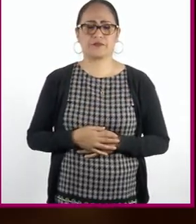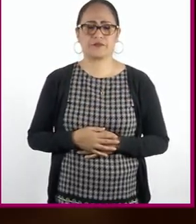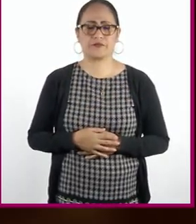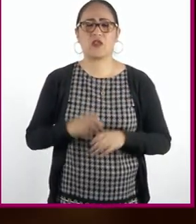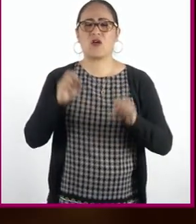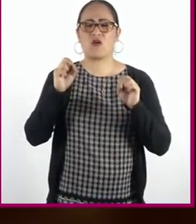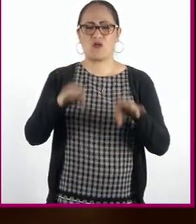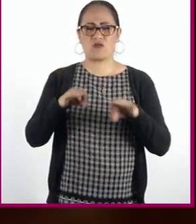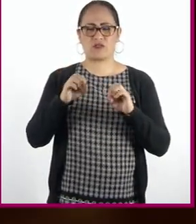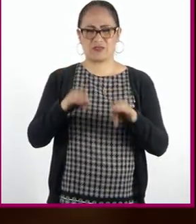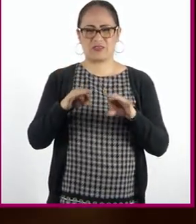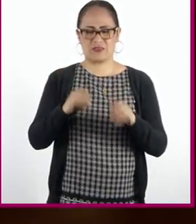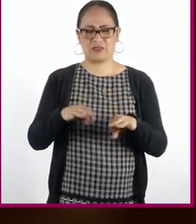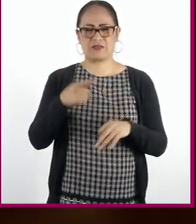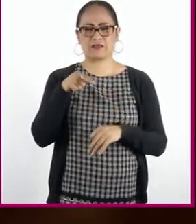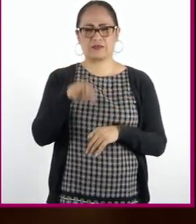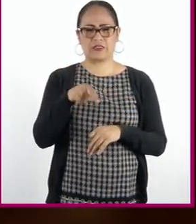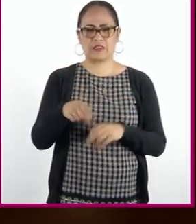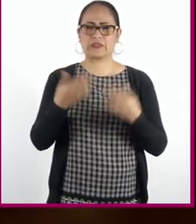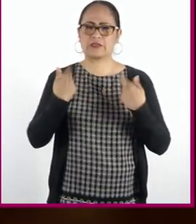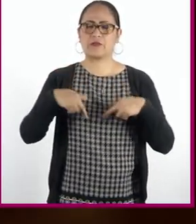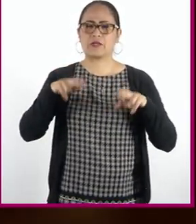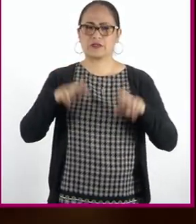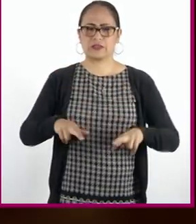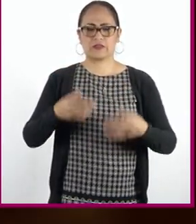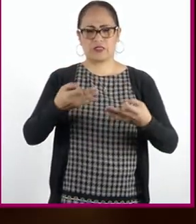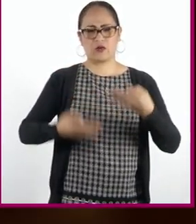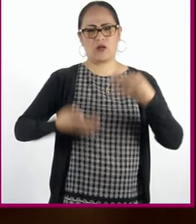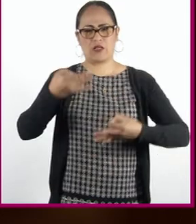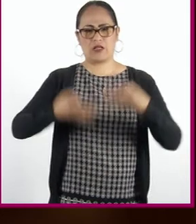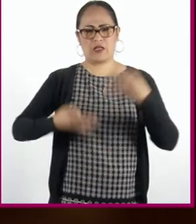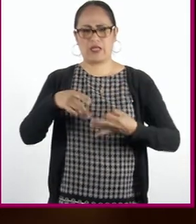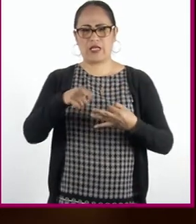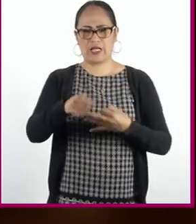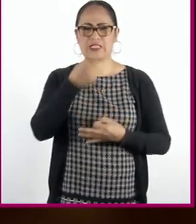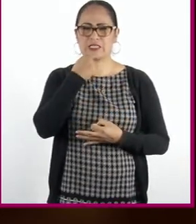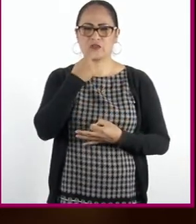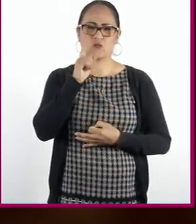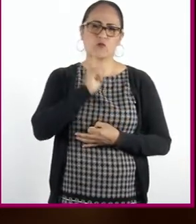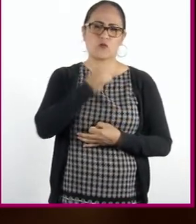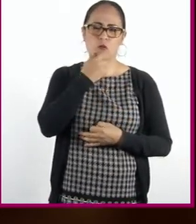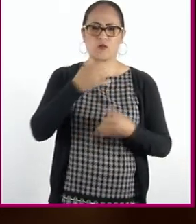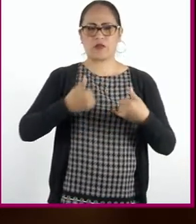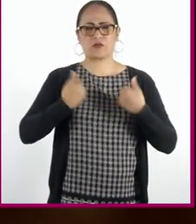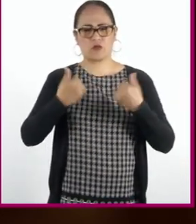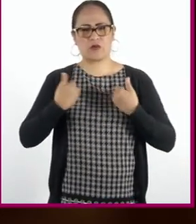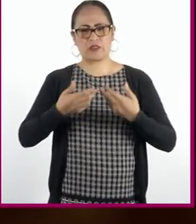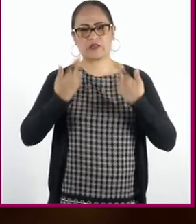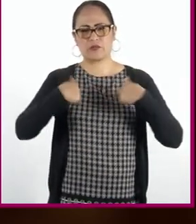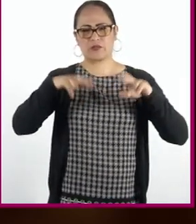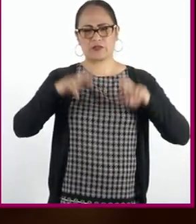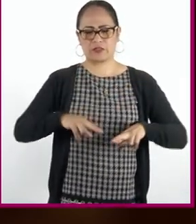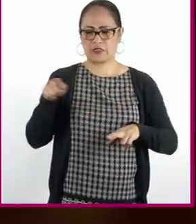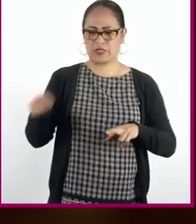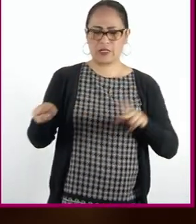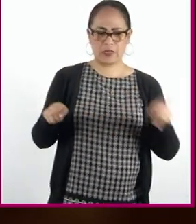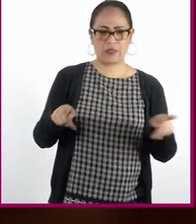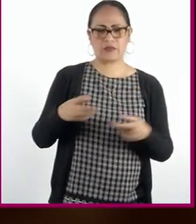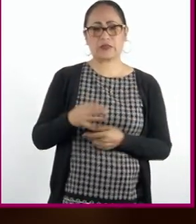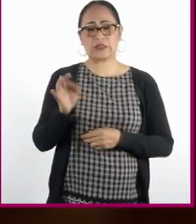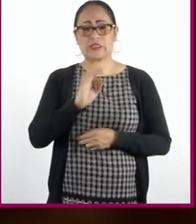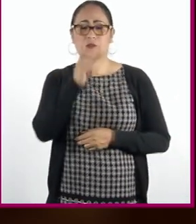de Protección tienen la función de representar jurídicamente a los niños y adolescentes, especialmente cuando hay un conflicto de intereses